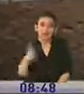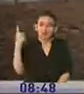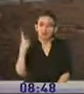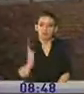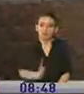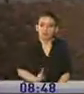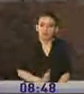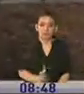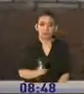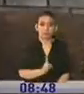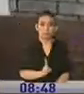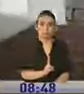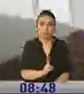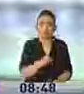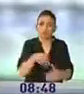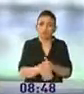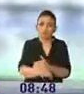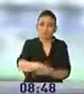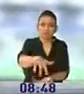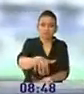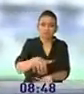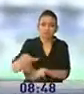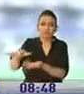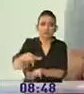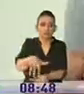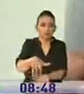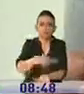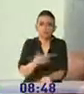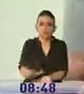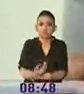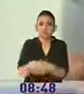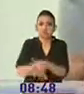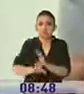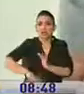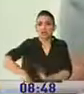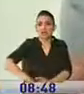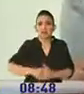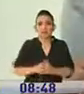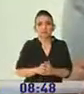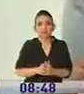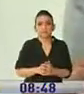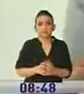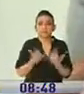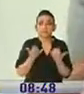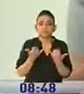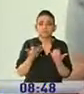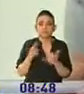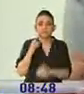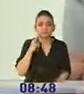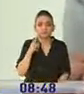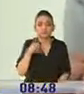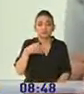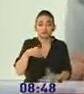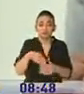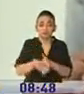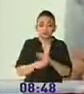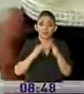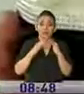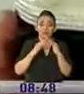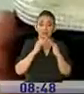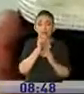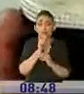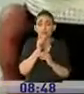entró y pasó directo a coger la mercadería como si fuera de él. De manera pues que en este caso estaríamos ante la violación a la propiedad